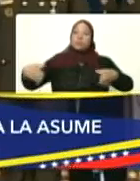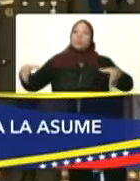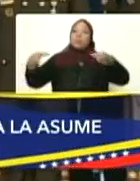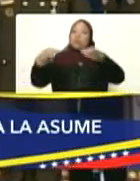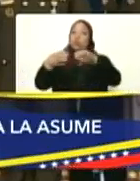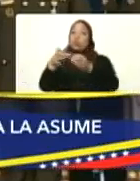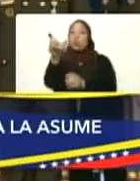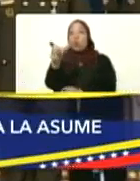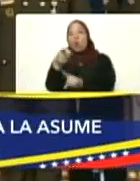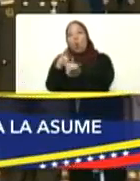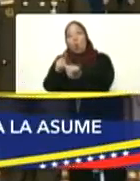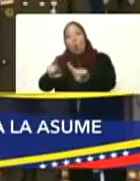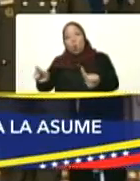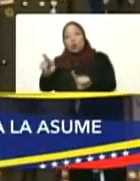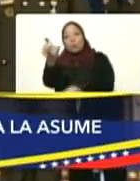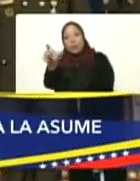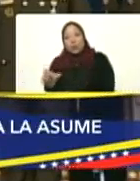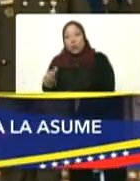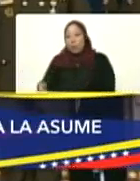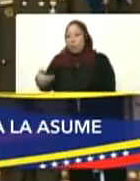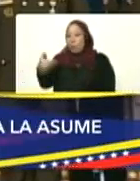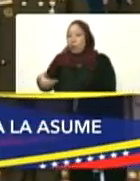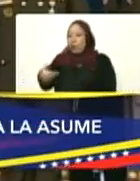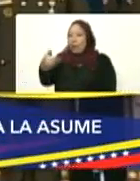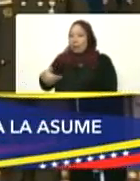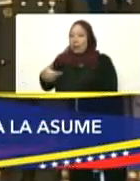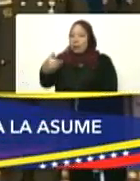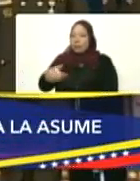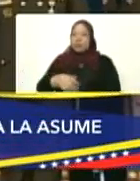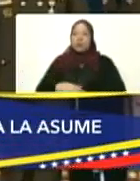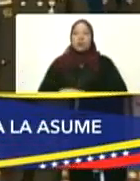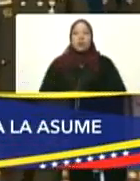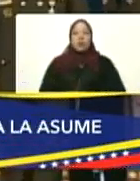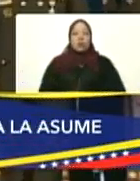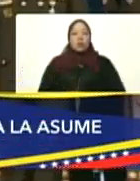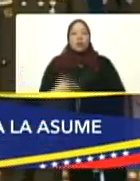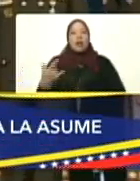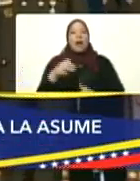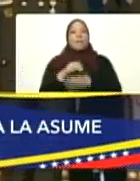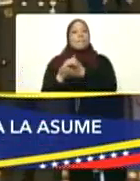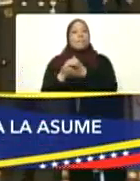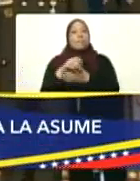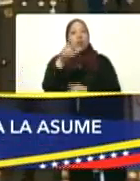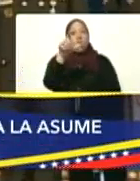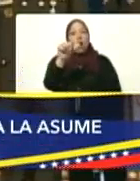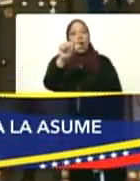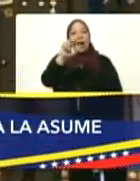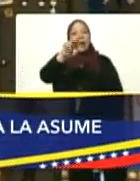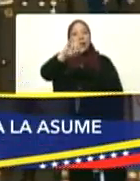Bolivariana otro gran oficial. Se trata del almirante Aníbal Brito,